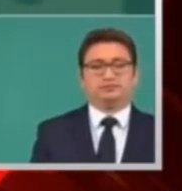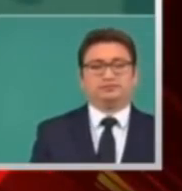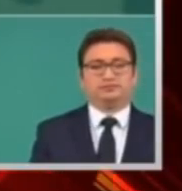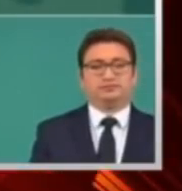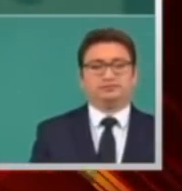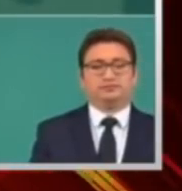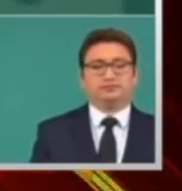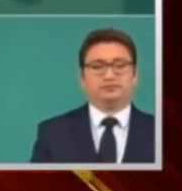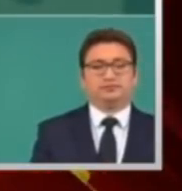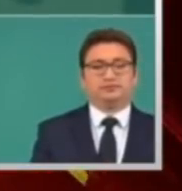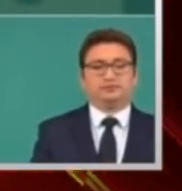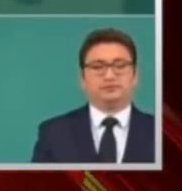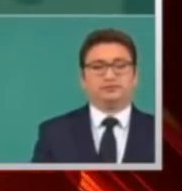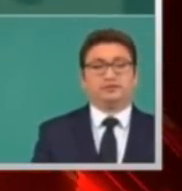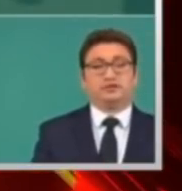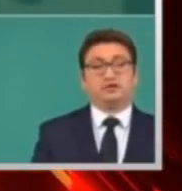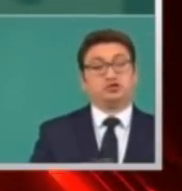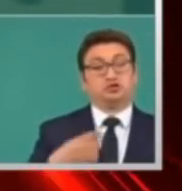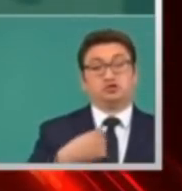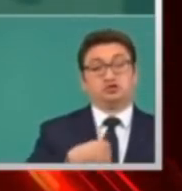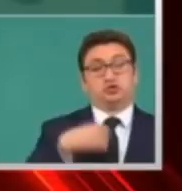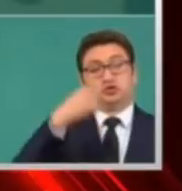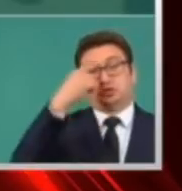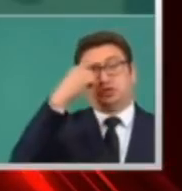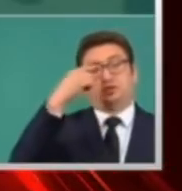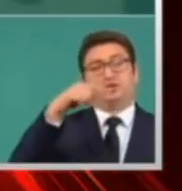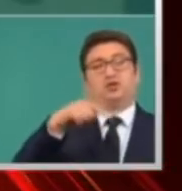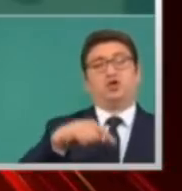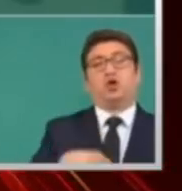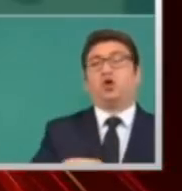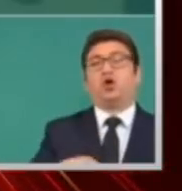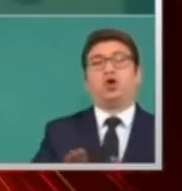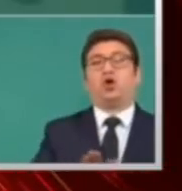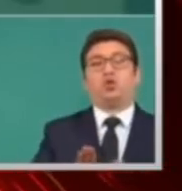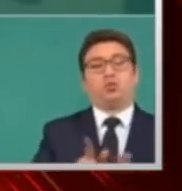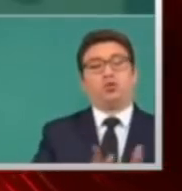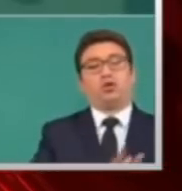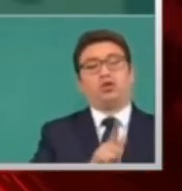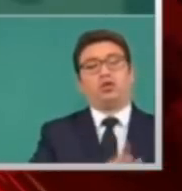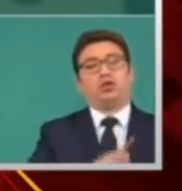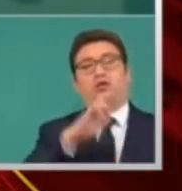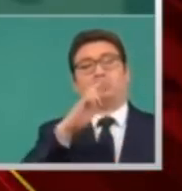no creo que cometan ninguna injusticia